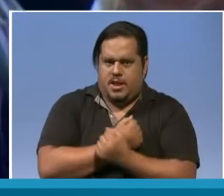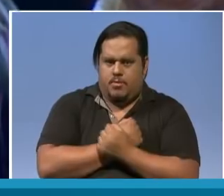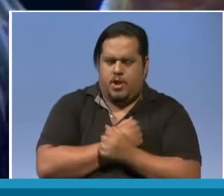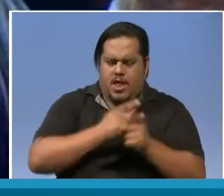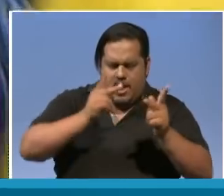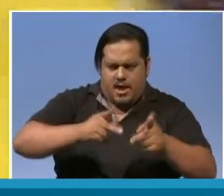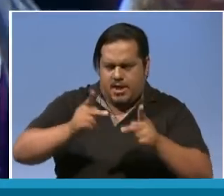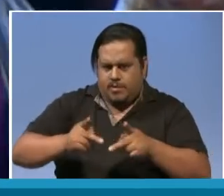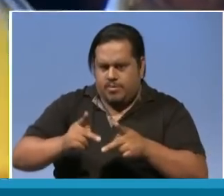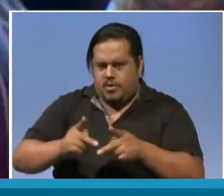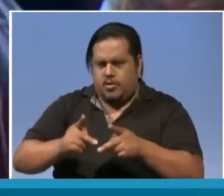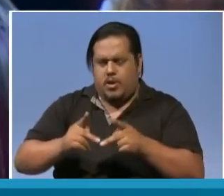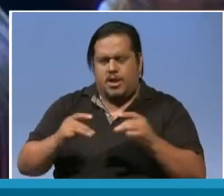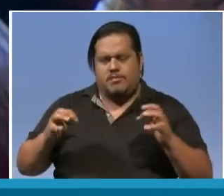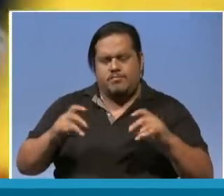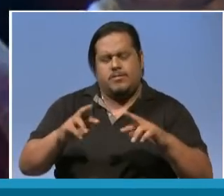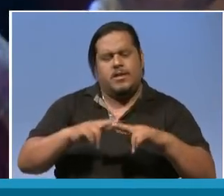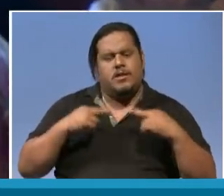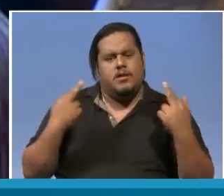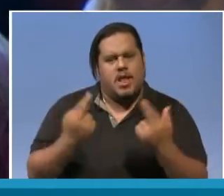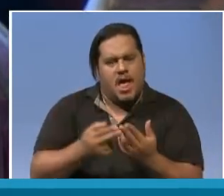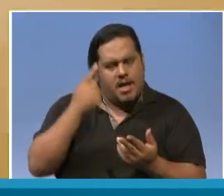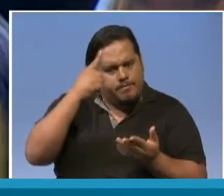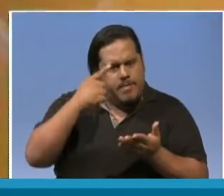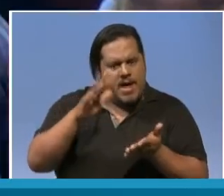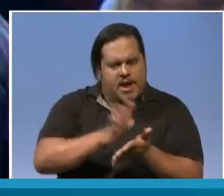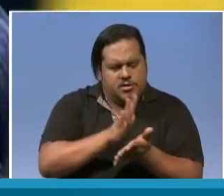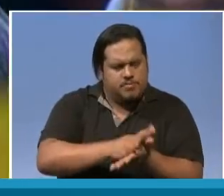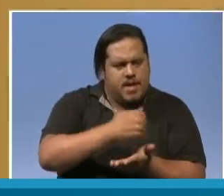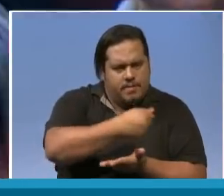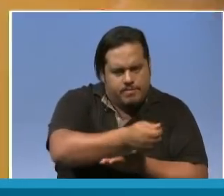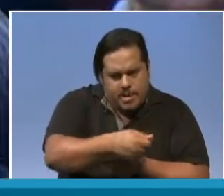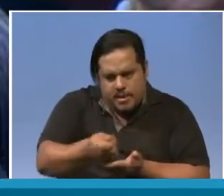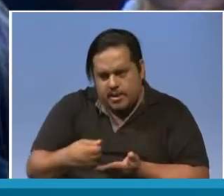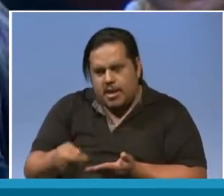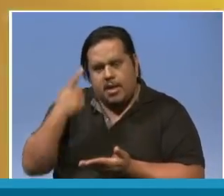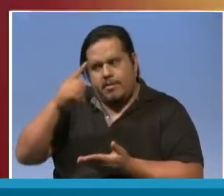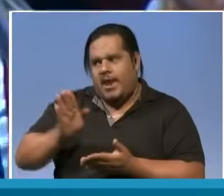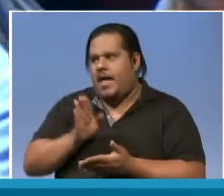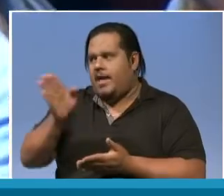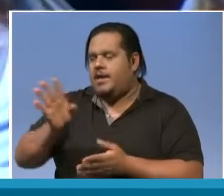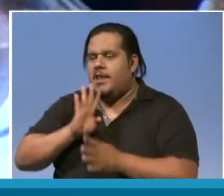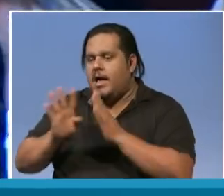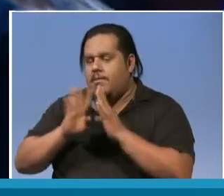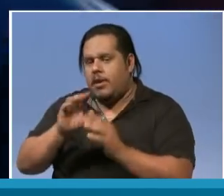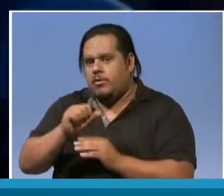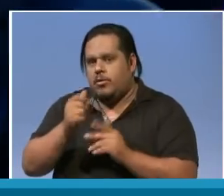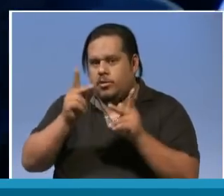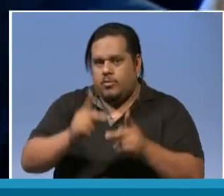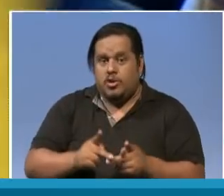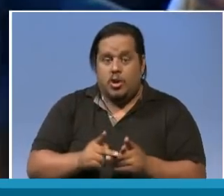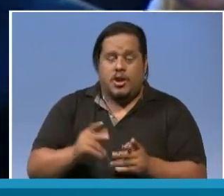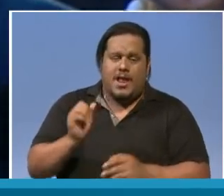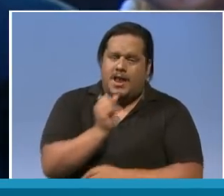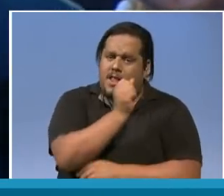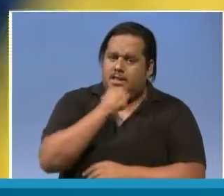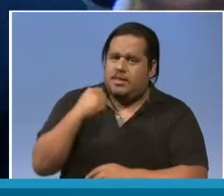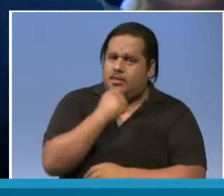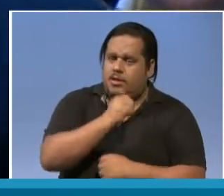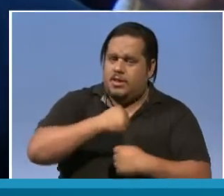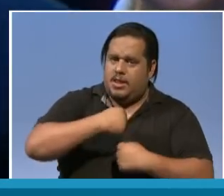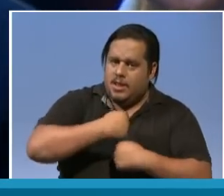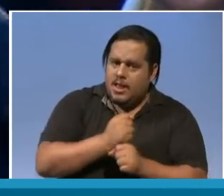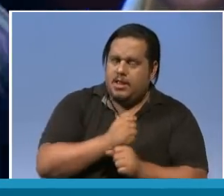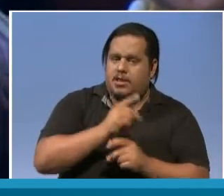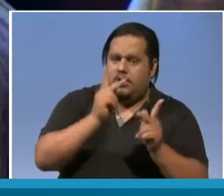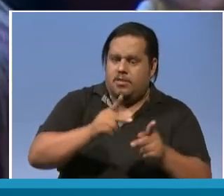se reunieron para volantear, para ir a hablar con el otro. Se mostró en las canciones que hizo la gente. Esa